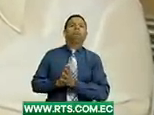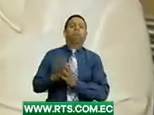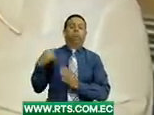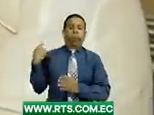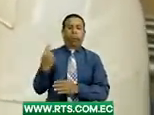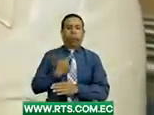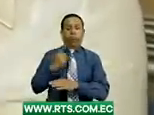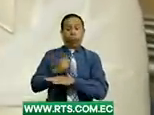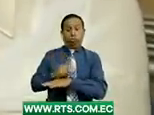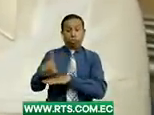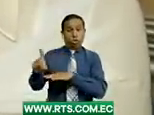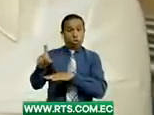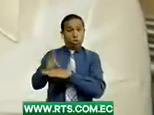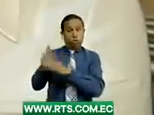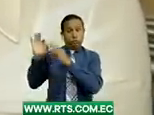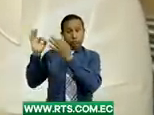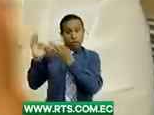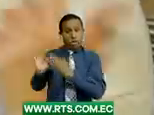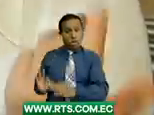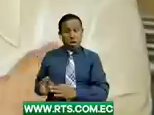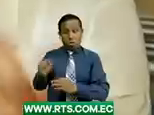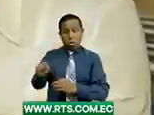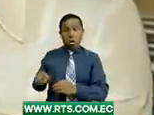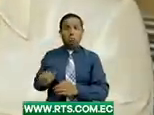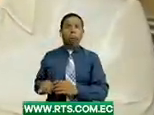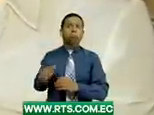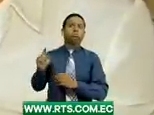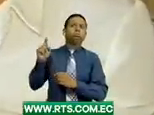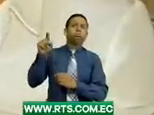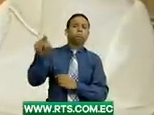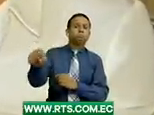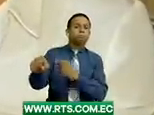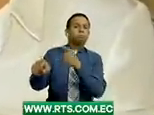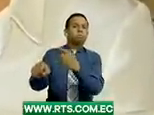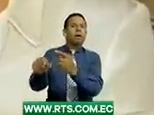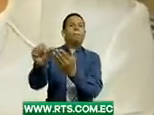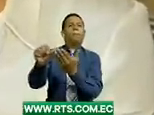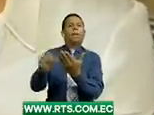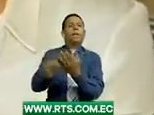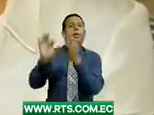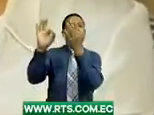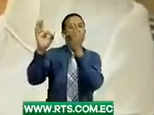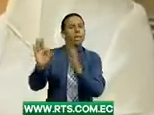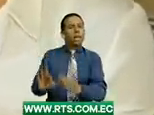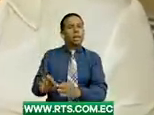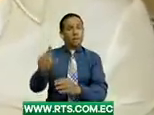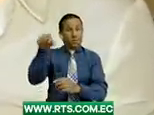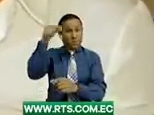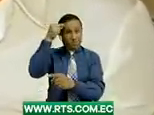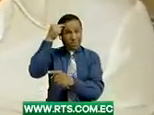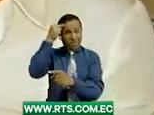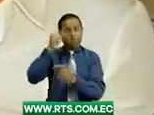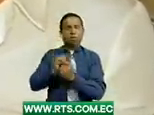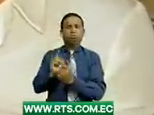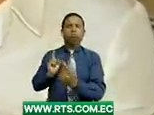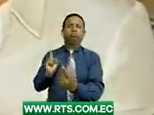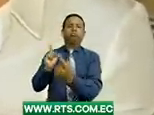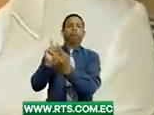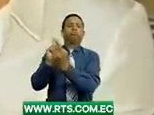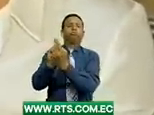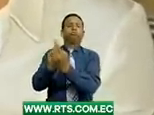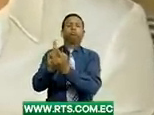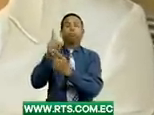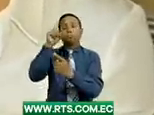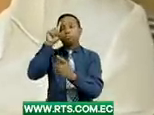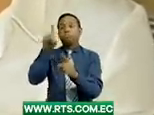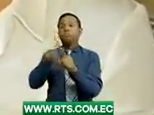financiero tendrá que empezar las conversaciones en estos días con el Ministerio de Finanzas del Gobierno para ponernos de